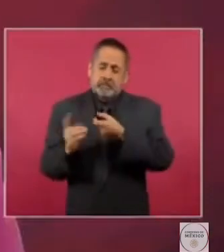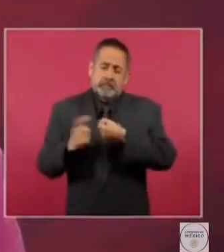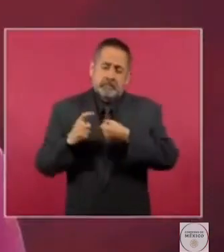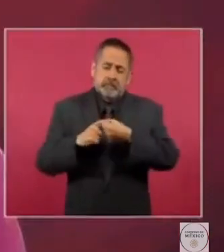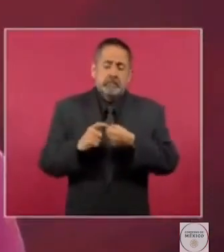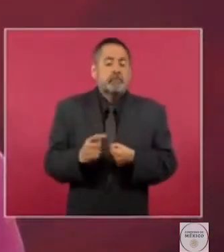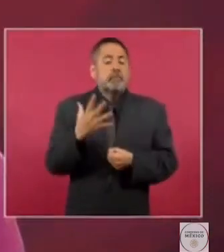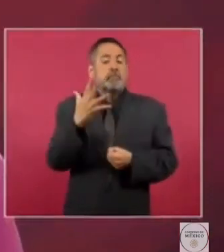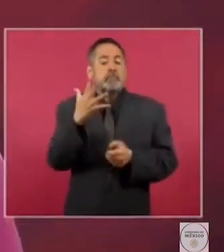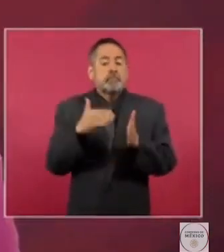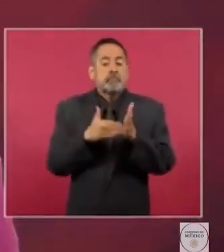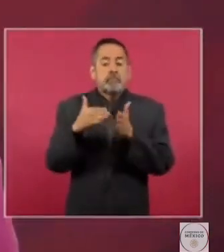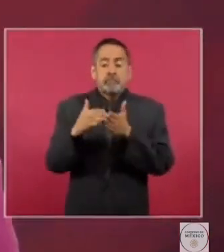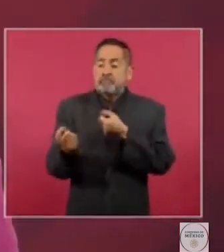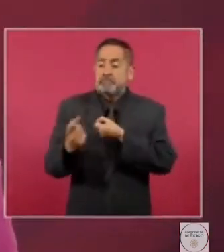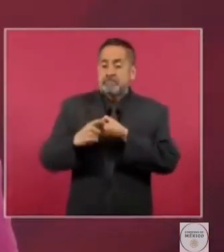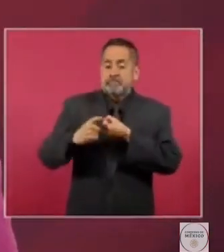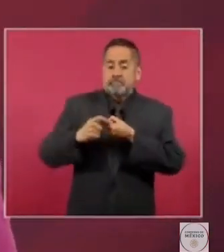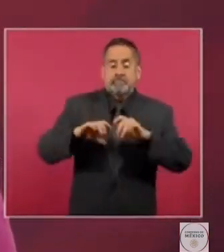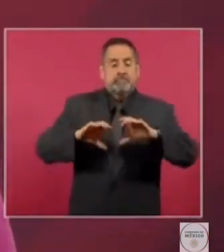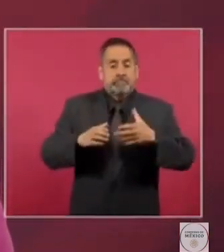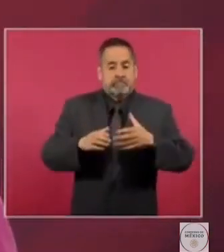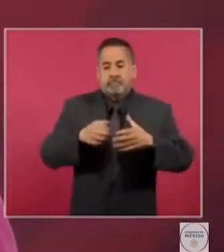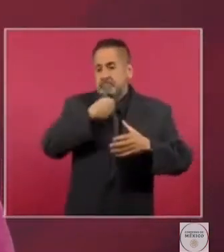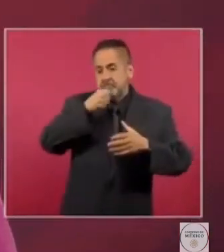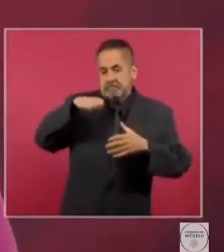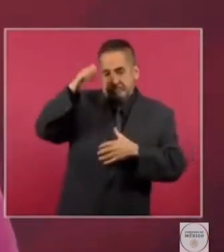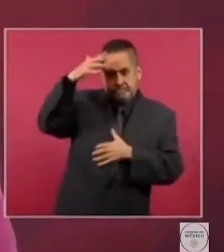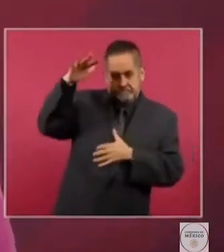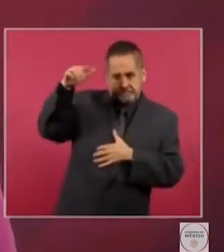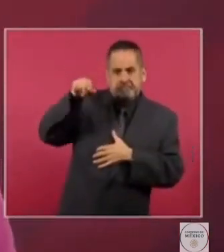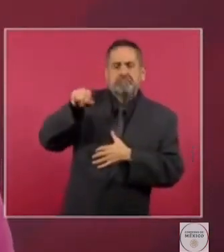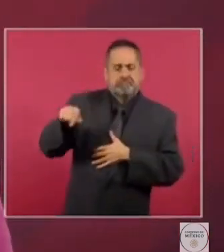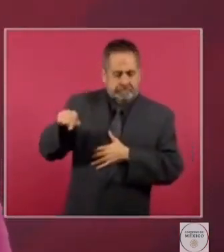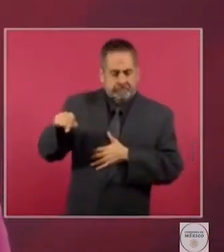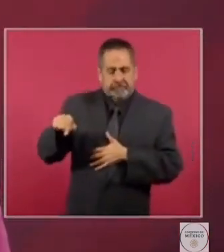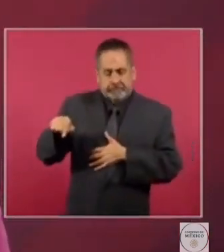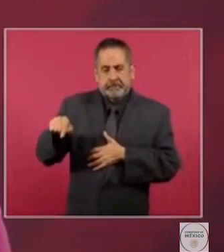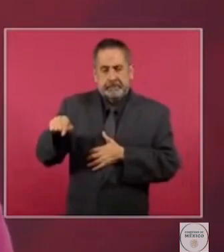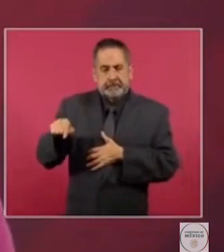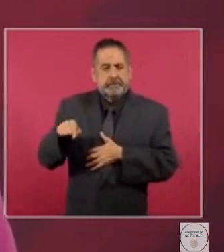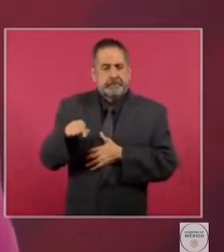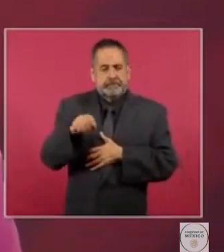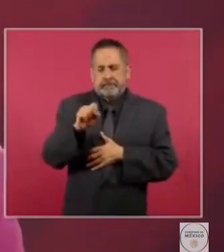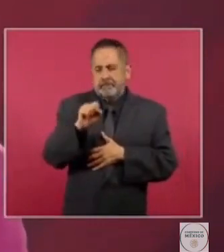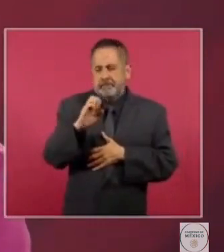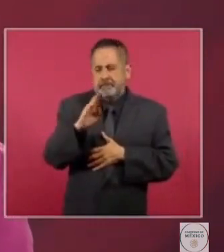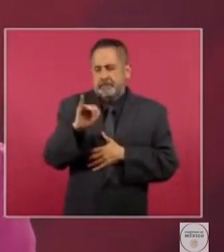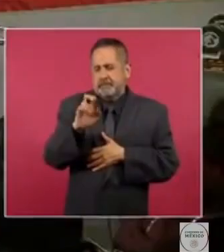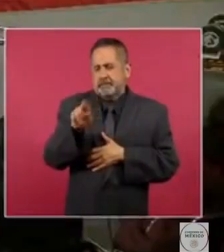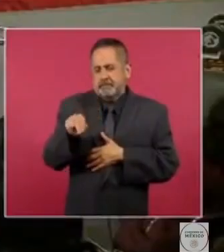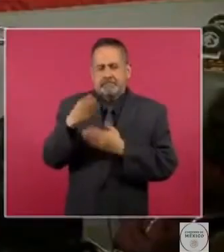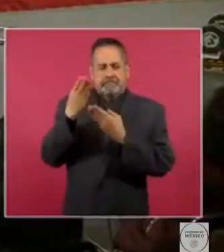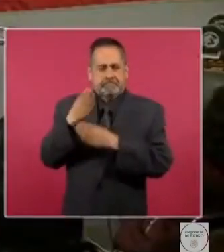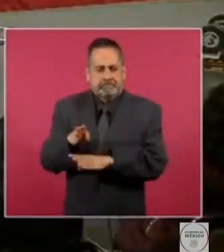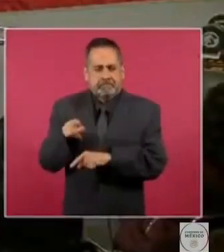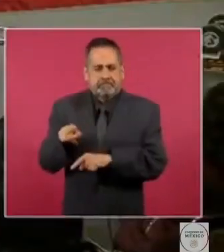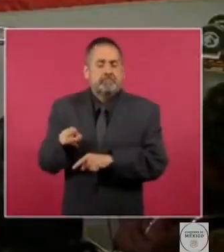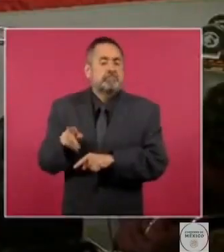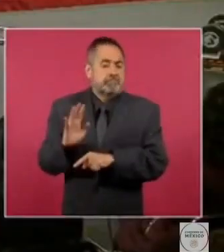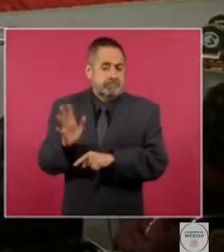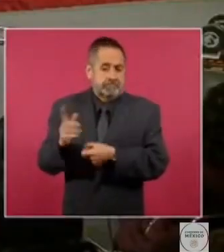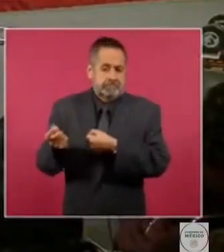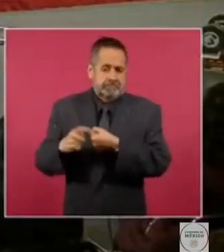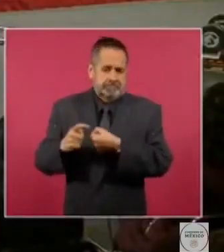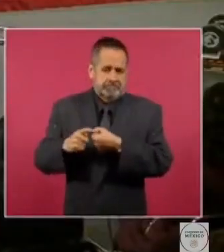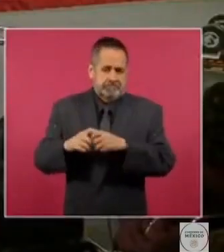bancarizados sólo de adulto mayor en el Banco del Bienestar, que es a donde en un